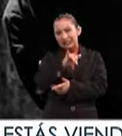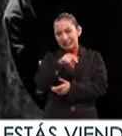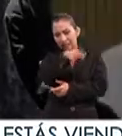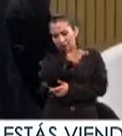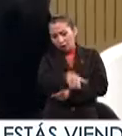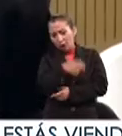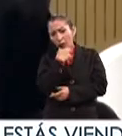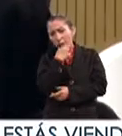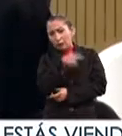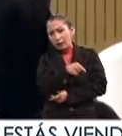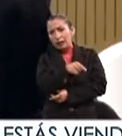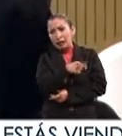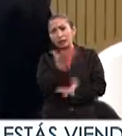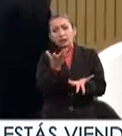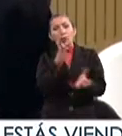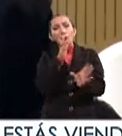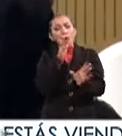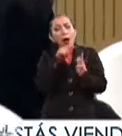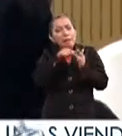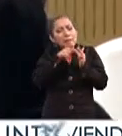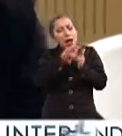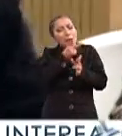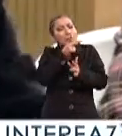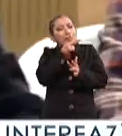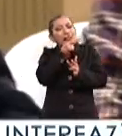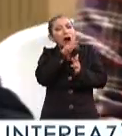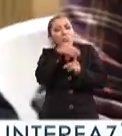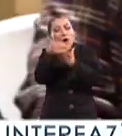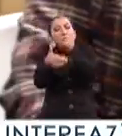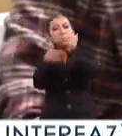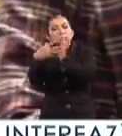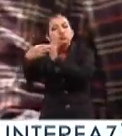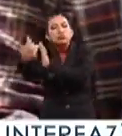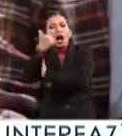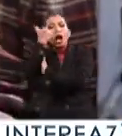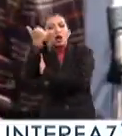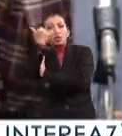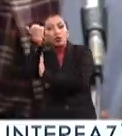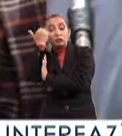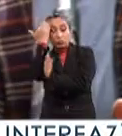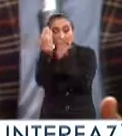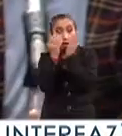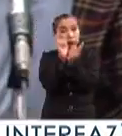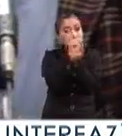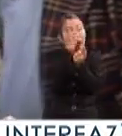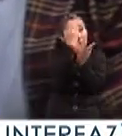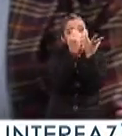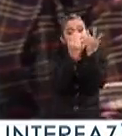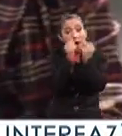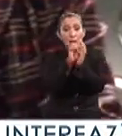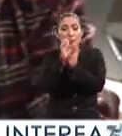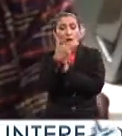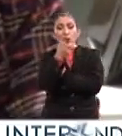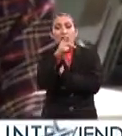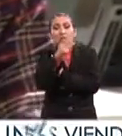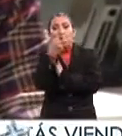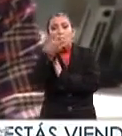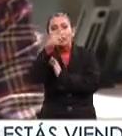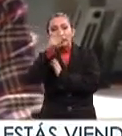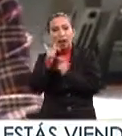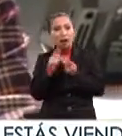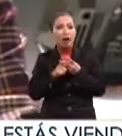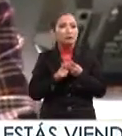es el padre de muchos grandes alumnos que estuvieron con él, como Humberto